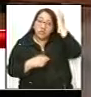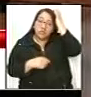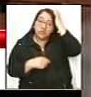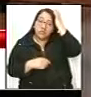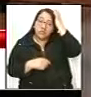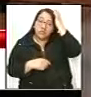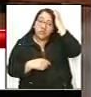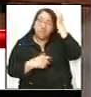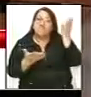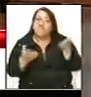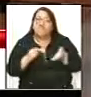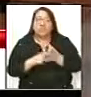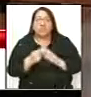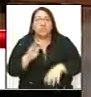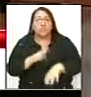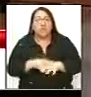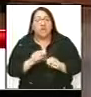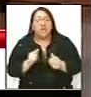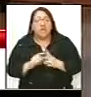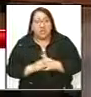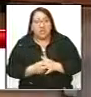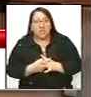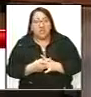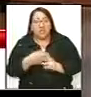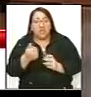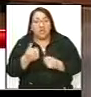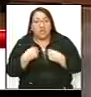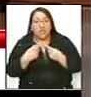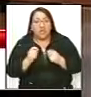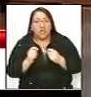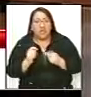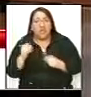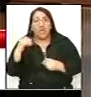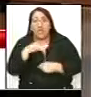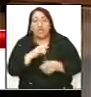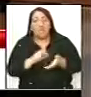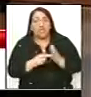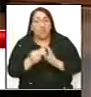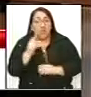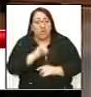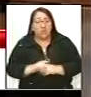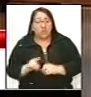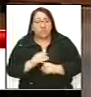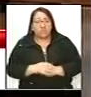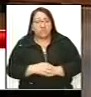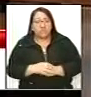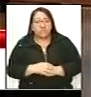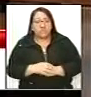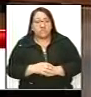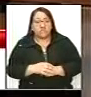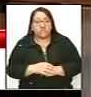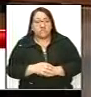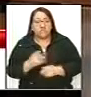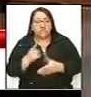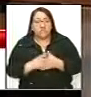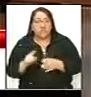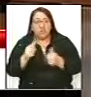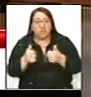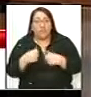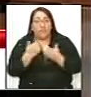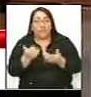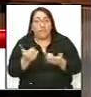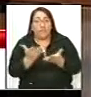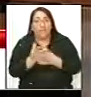educación. Es común que comiencen a tratar de engañar y usar los aparatos que se supone vienen para